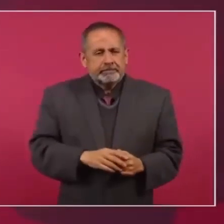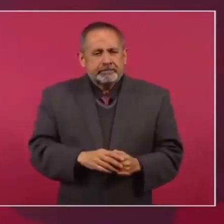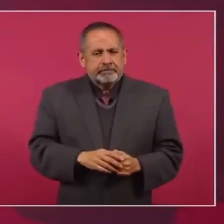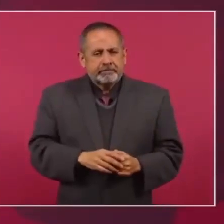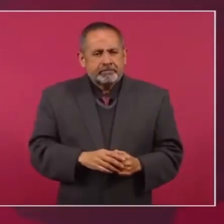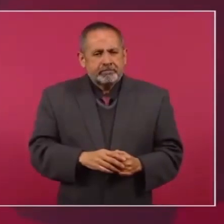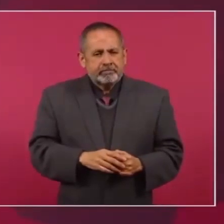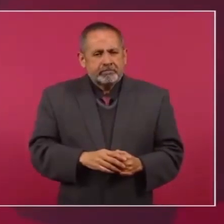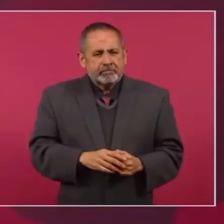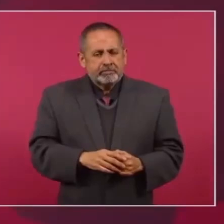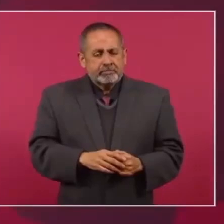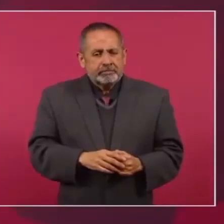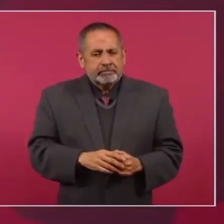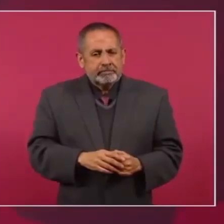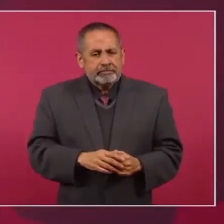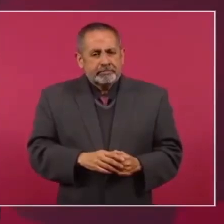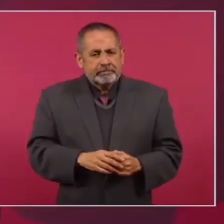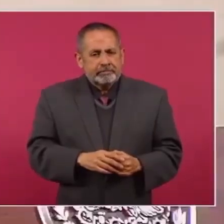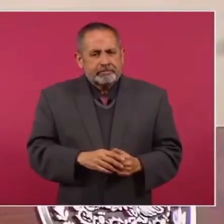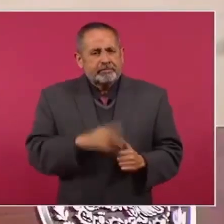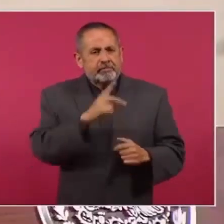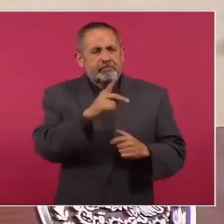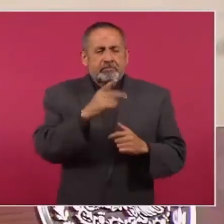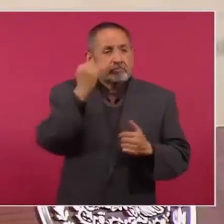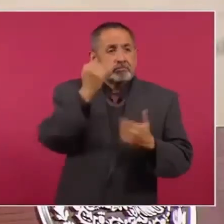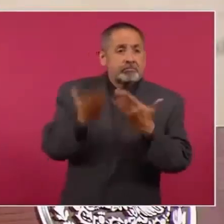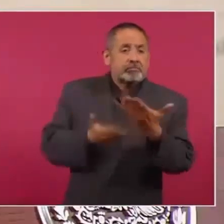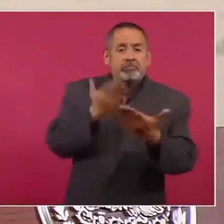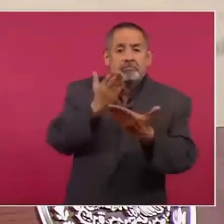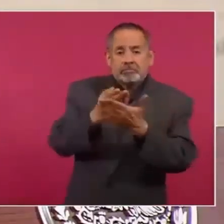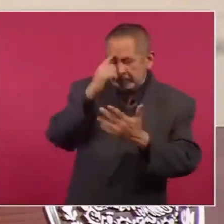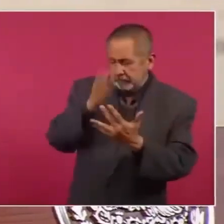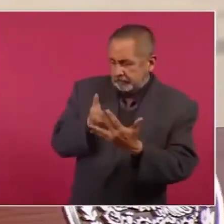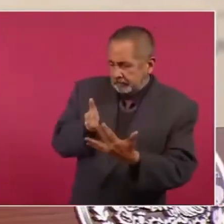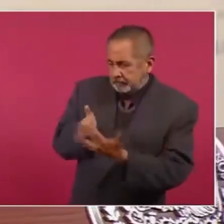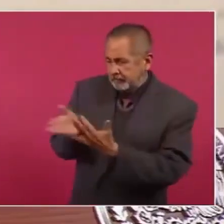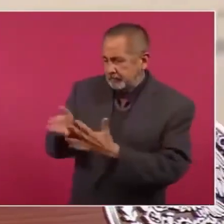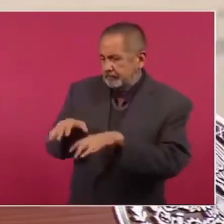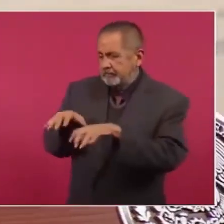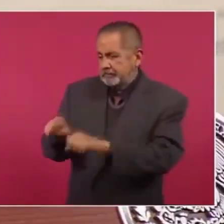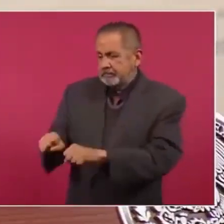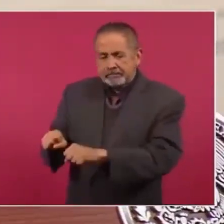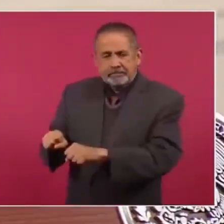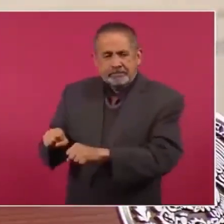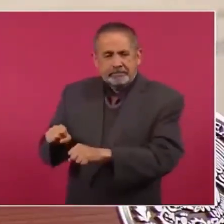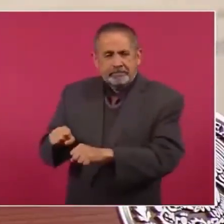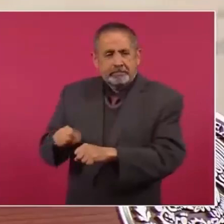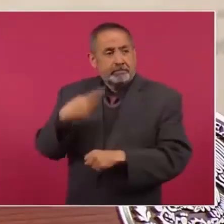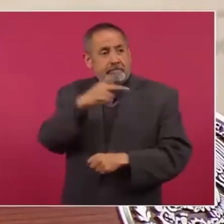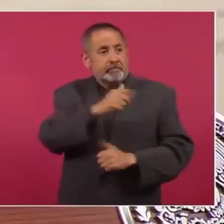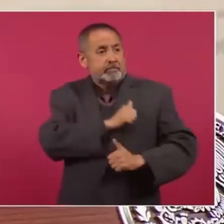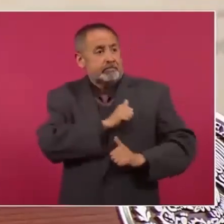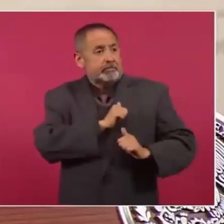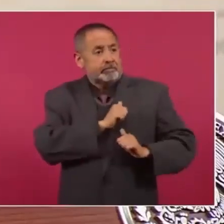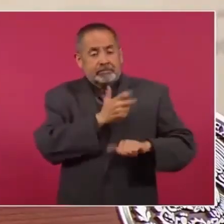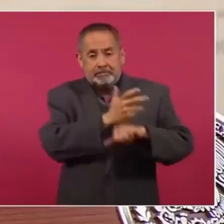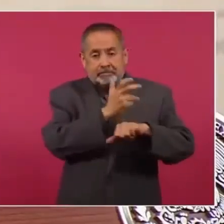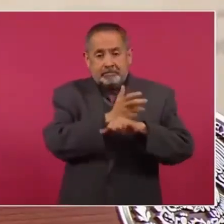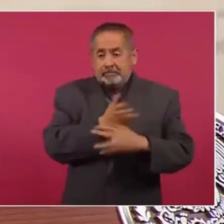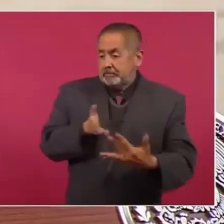que van a presentar una iniciativa para que intervenga el ejército